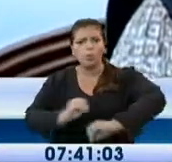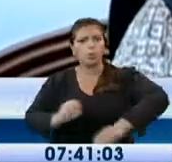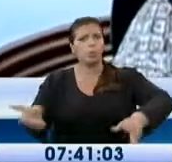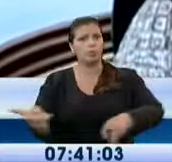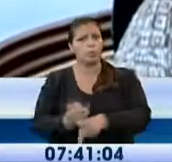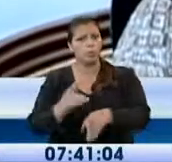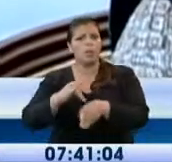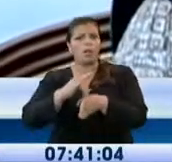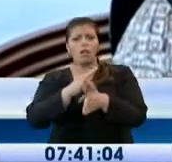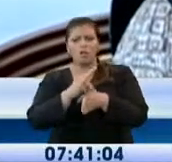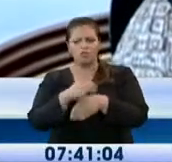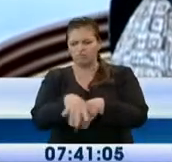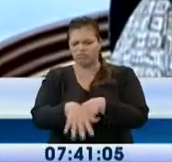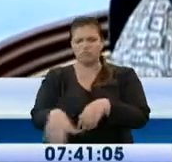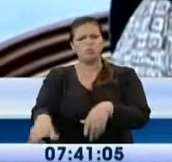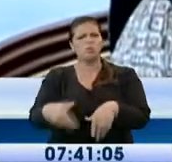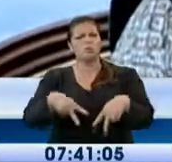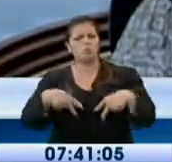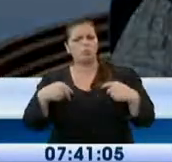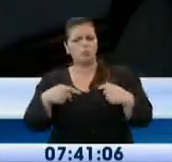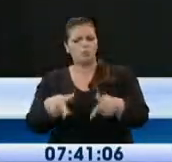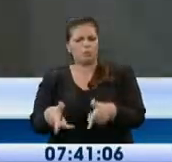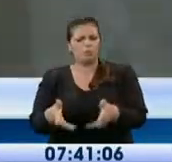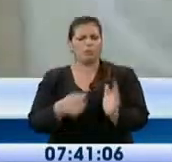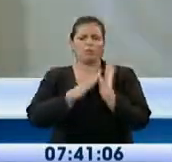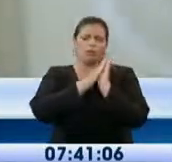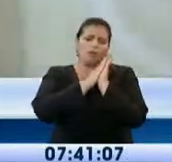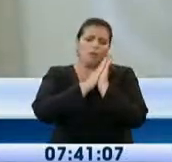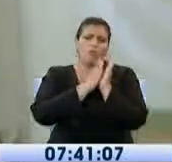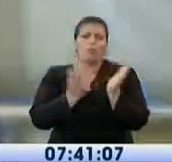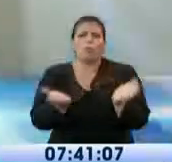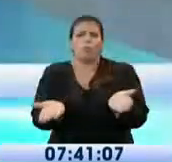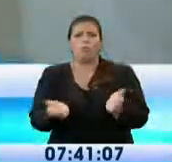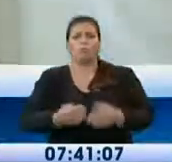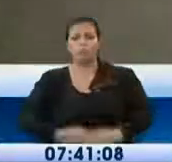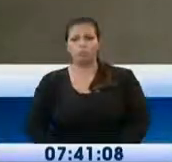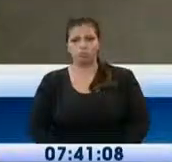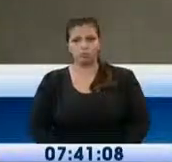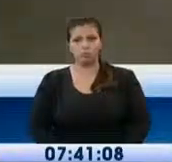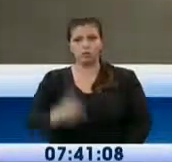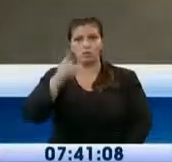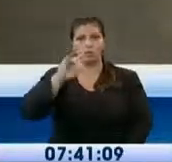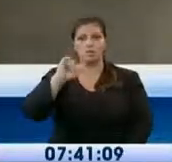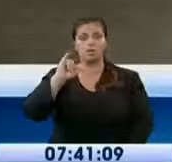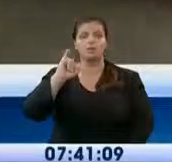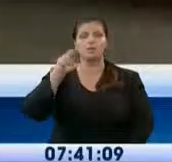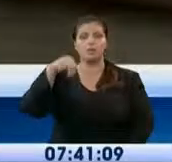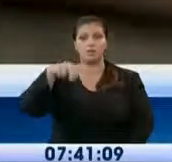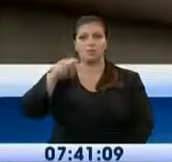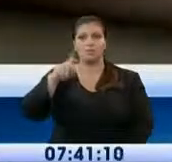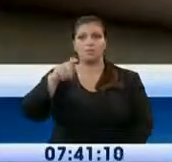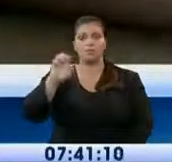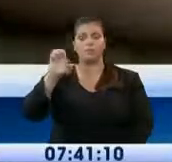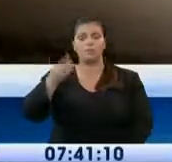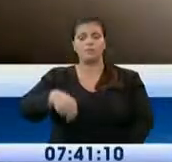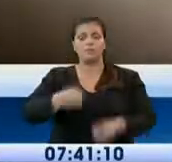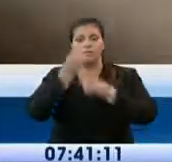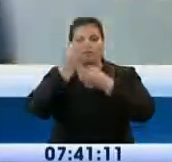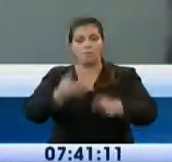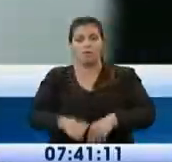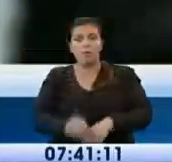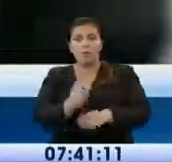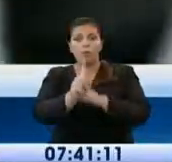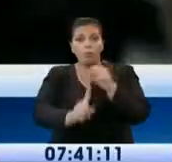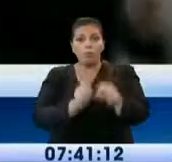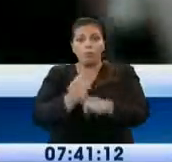situación o el lugar donde ellas estaban pernoctando. Según la DINAPEN, la investigación viene de un año atrás, cuando fueron rescatados un